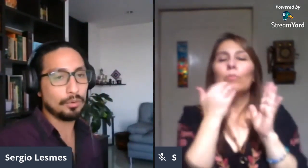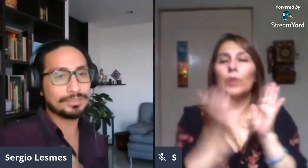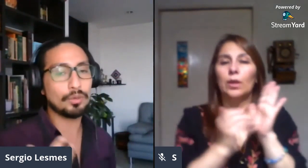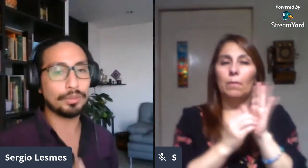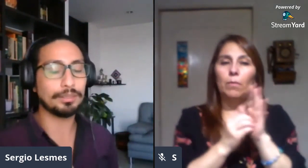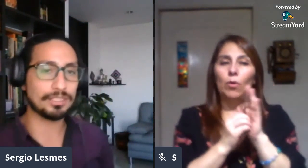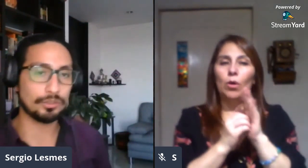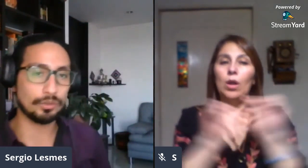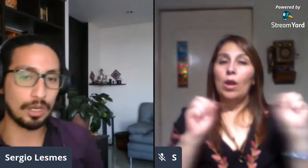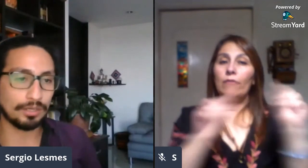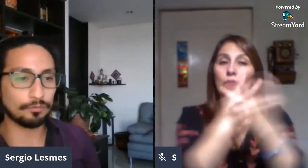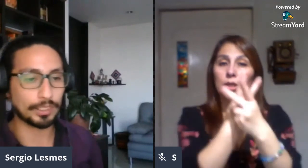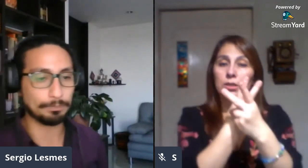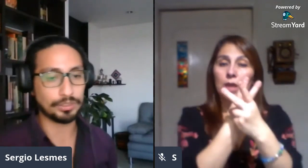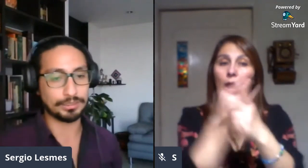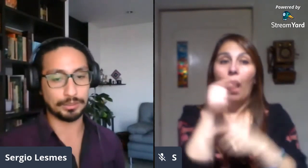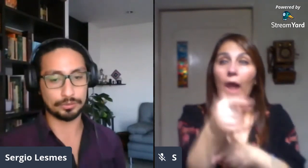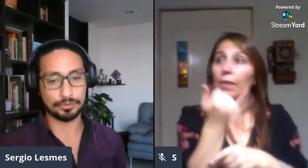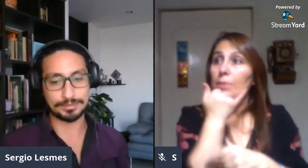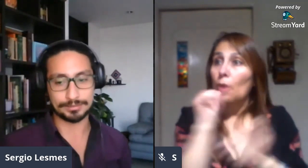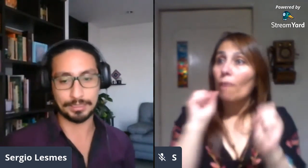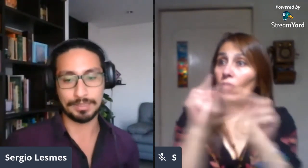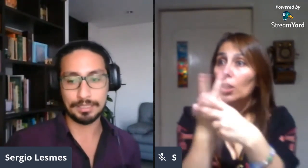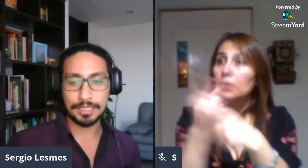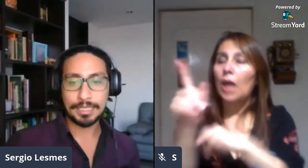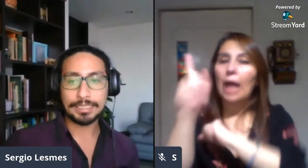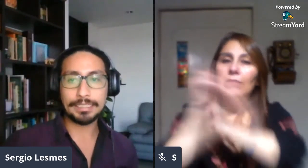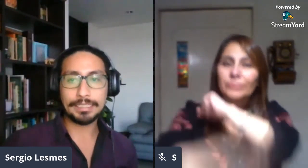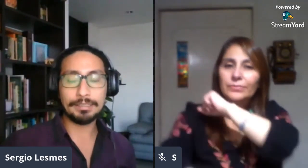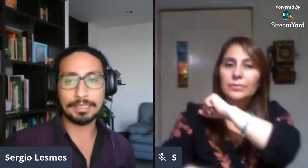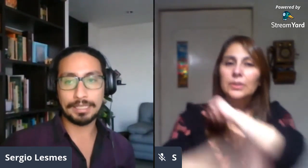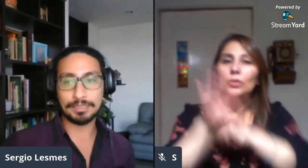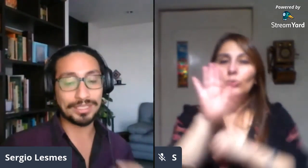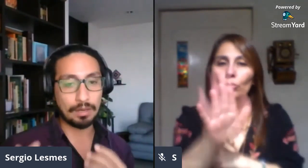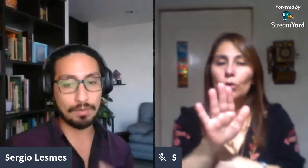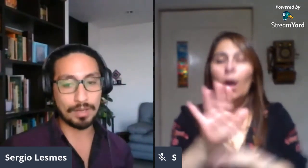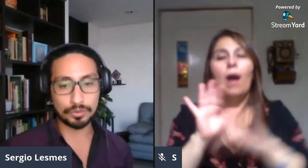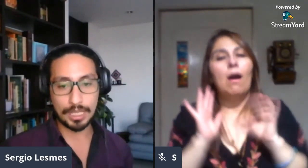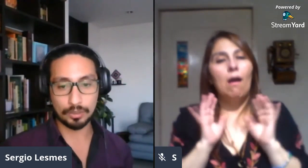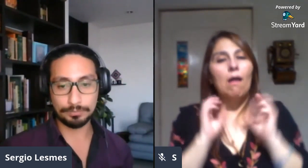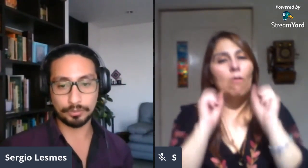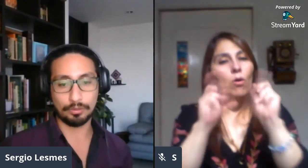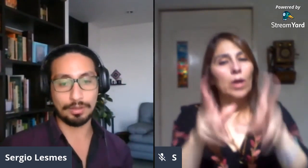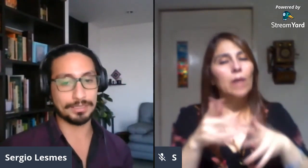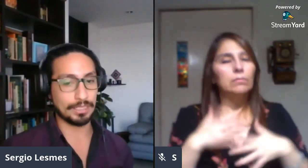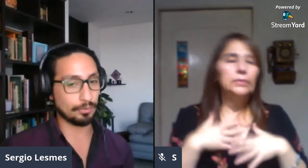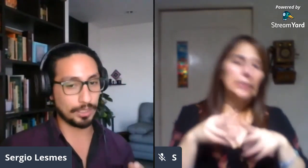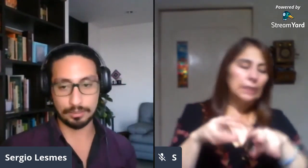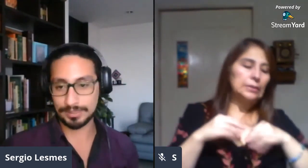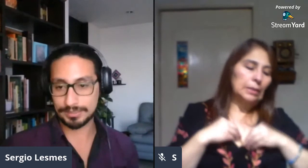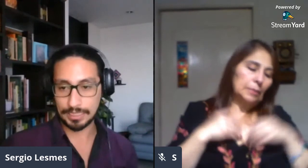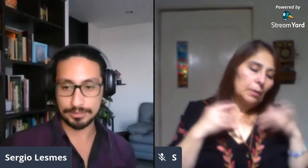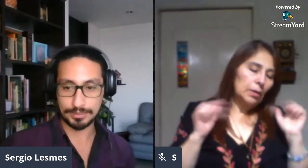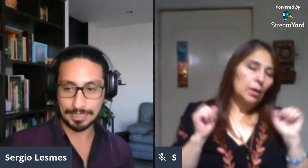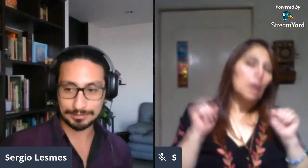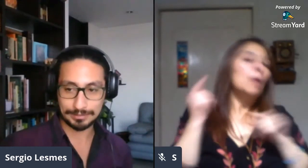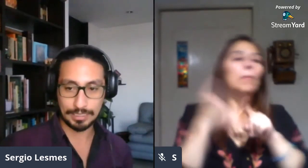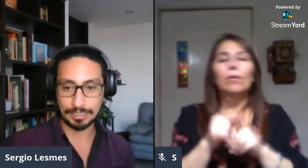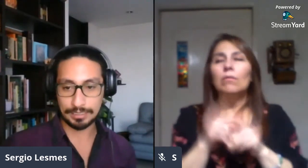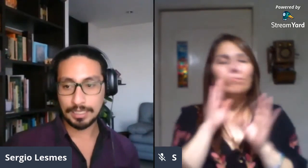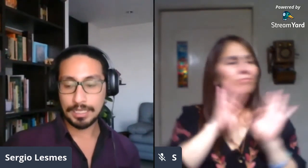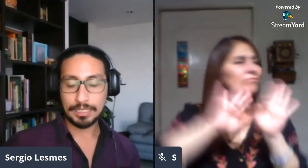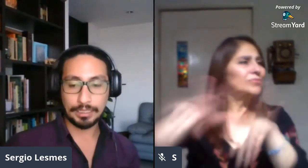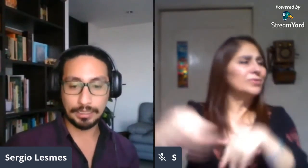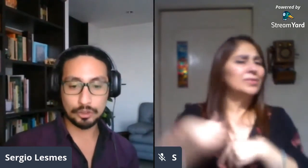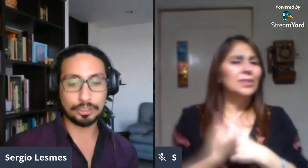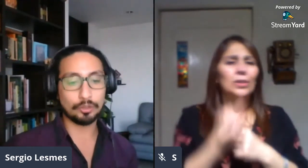se ha sobredimensionado el enfoque punitivo sobre este tema y si bien no hay que abandonarlo, porque obviamente la violencia doméstica debe ser